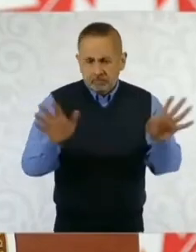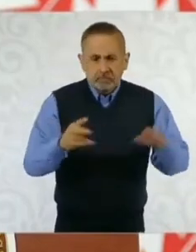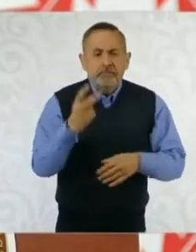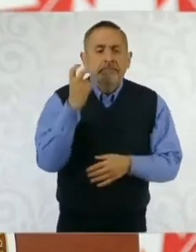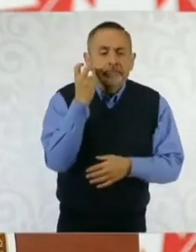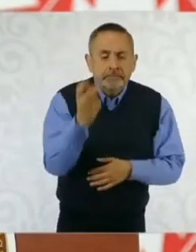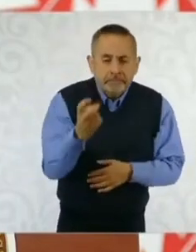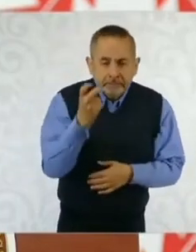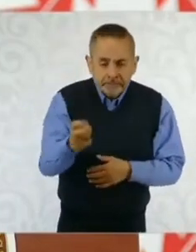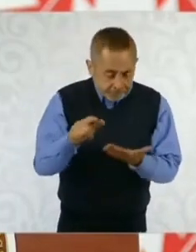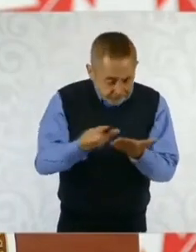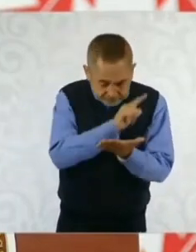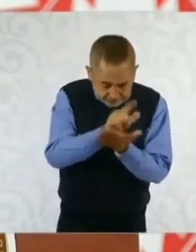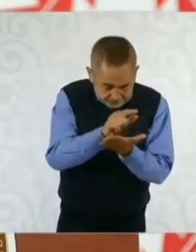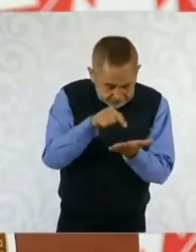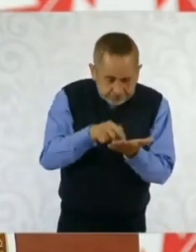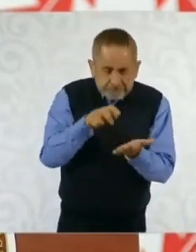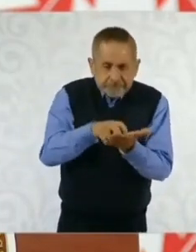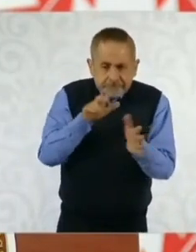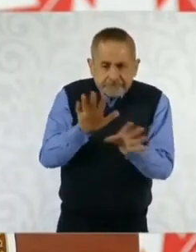estamos cambiando la ley.